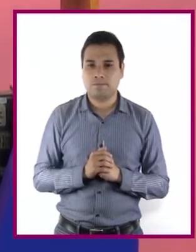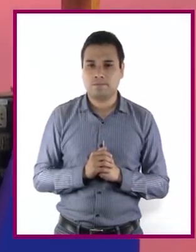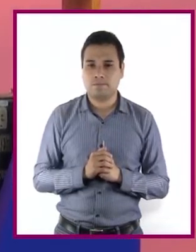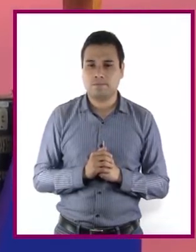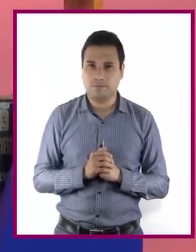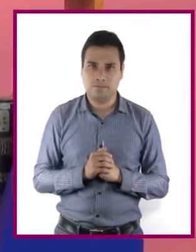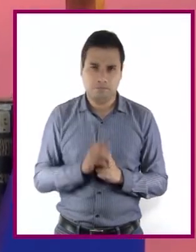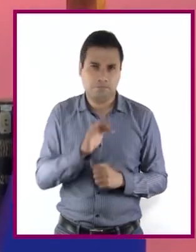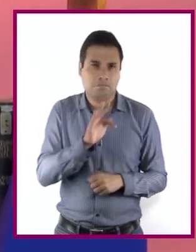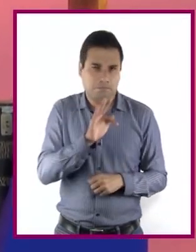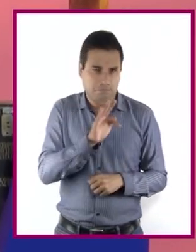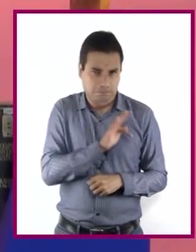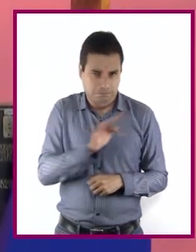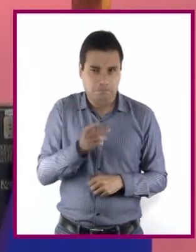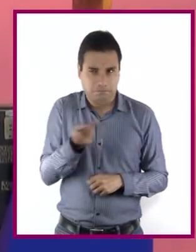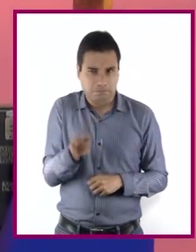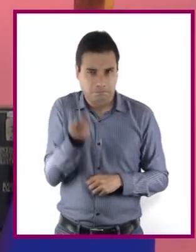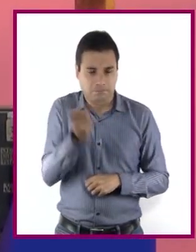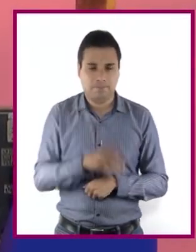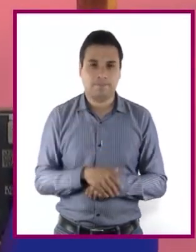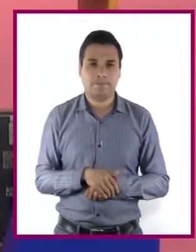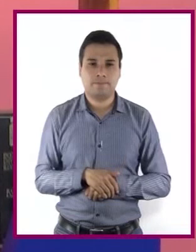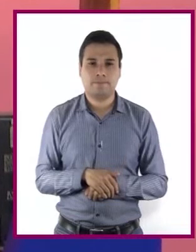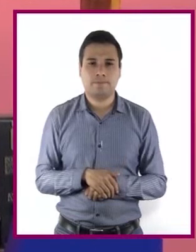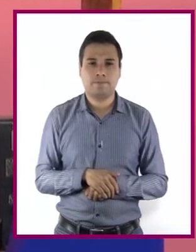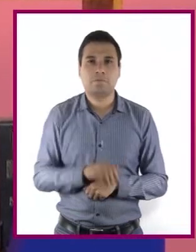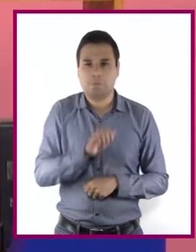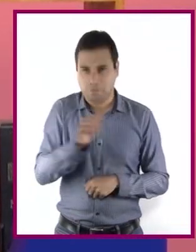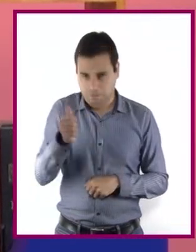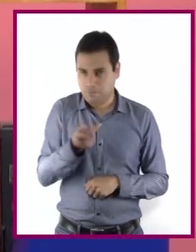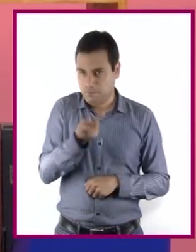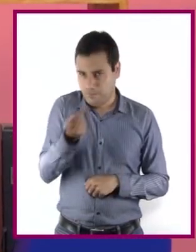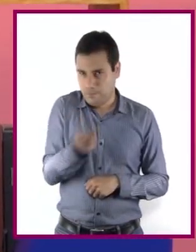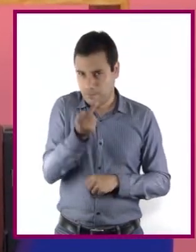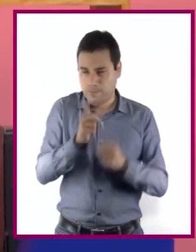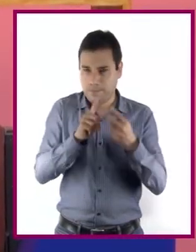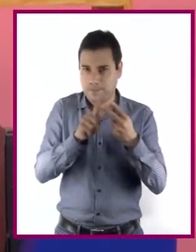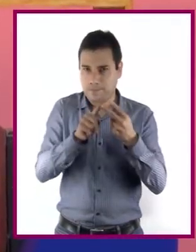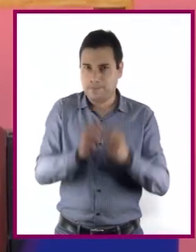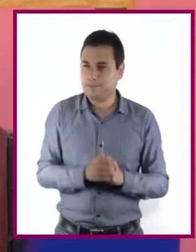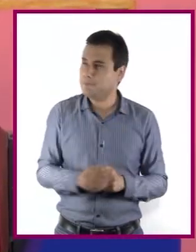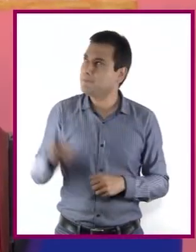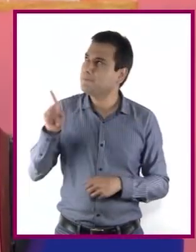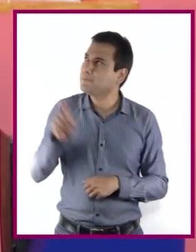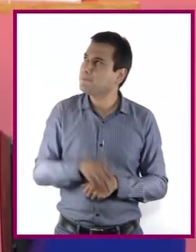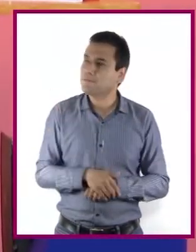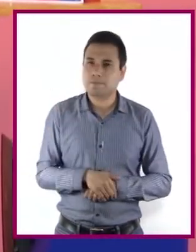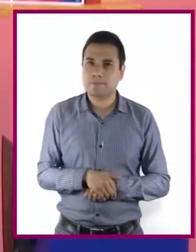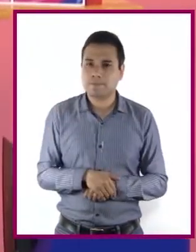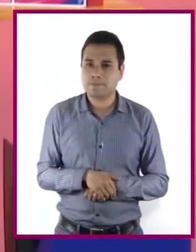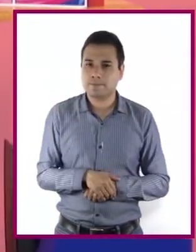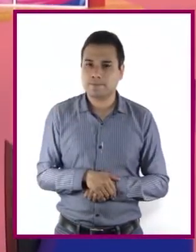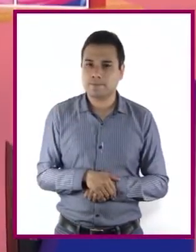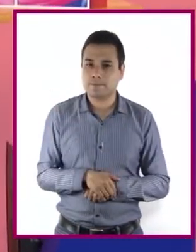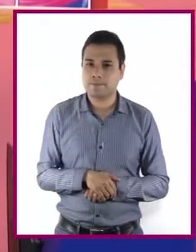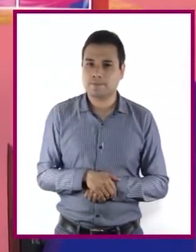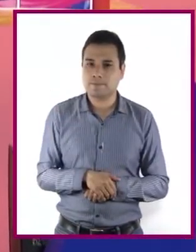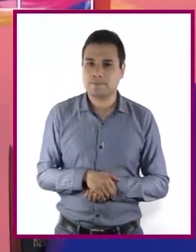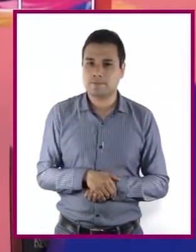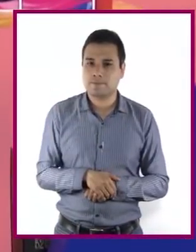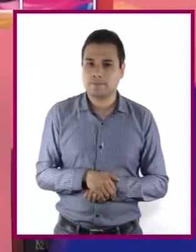me gustó más la primera versión. 2. ¿Qué les gustó más de la obra? Inciso A,